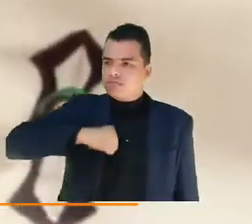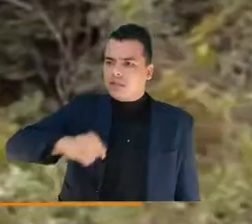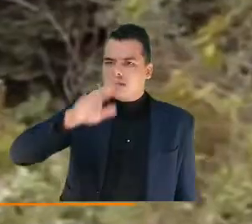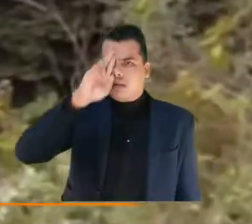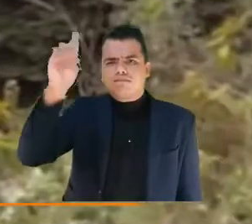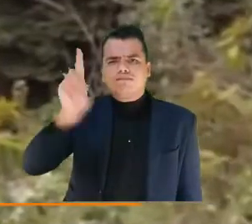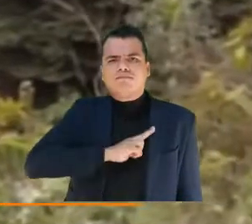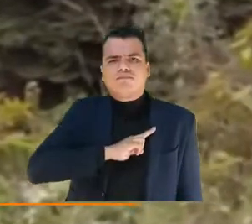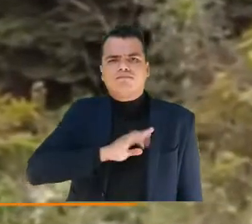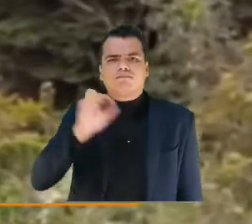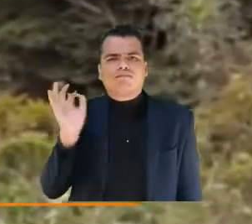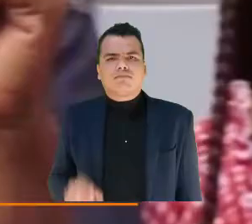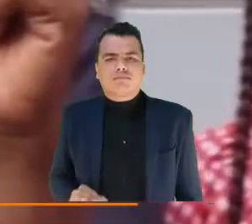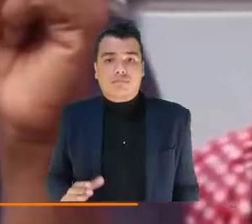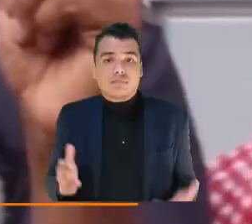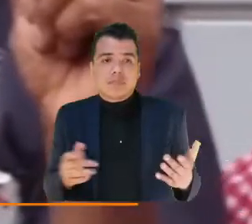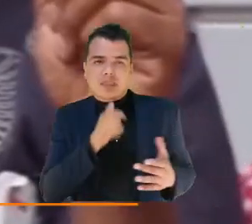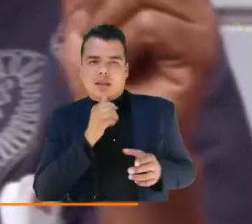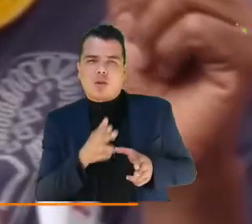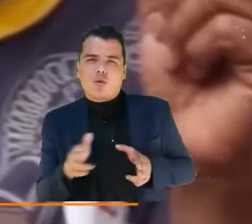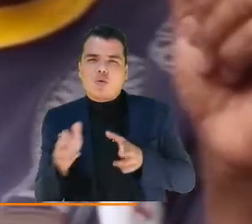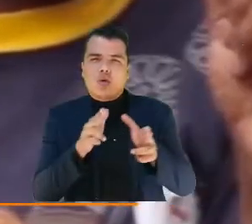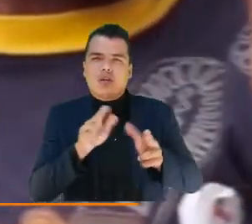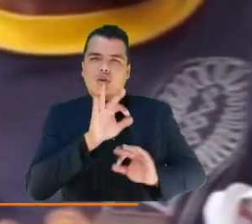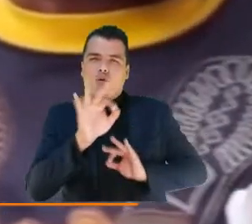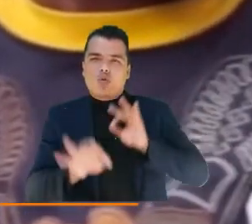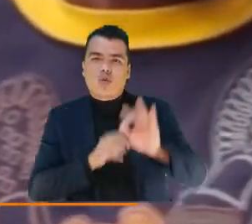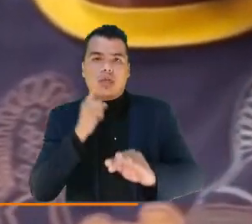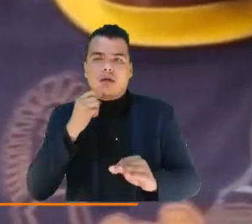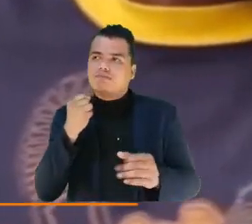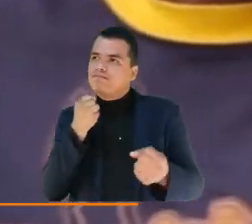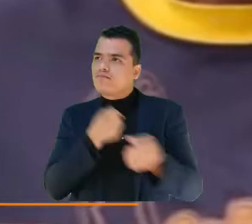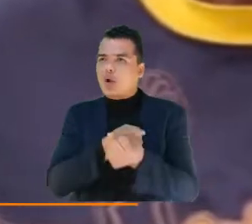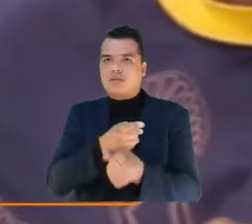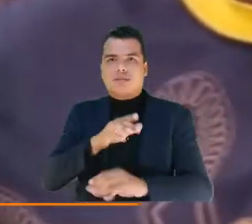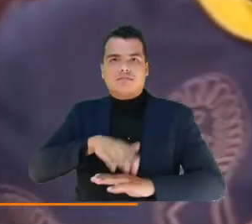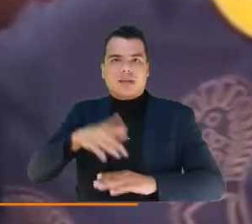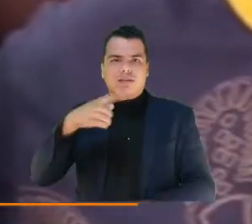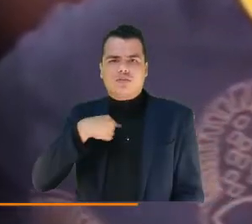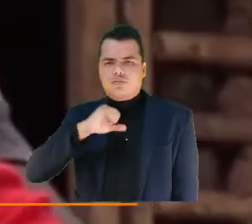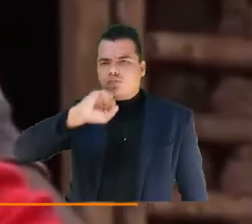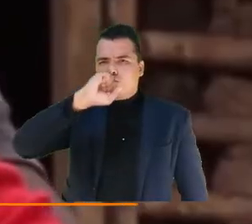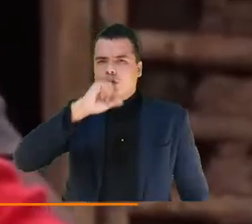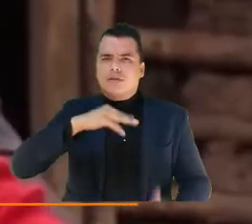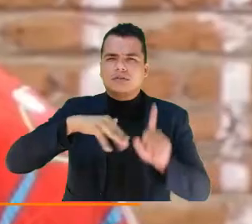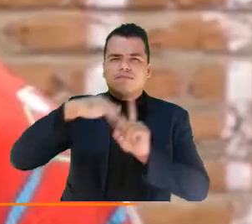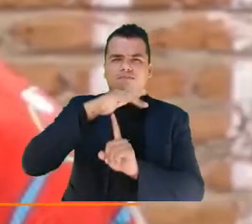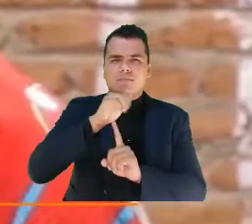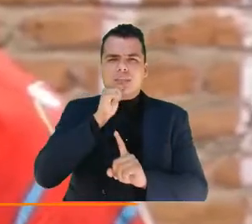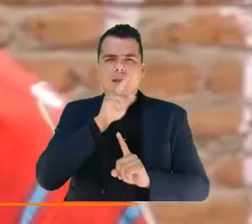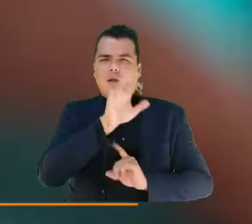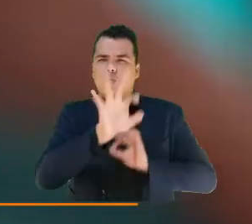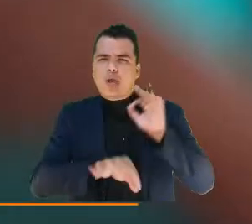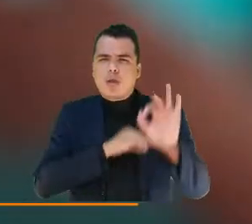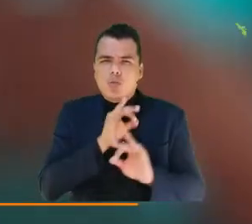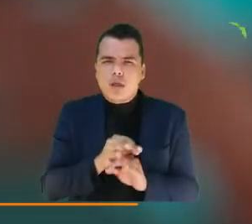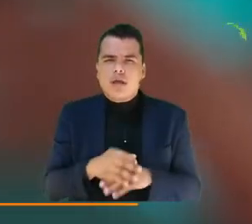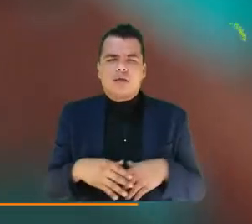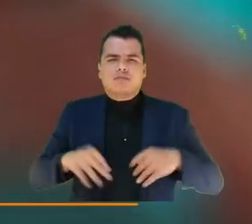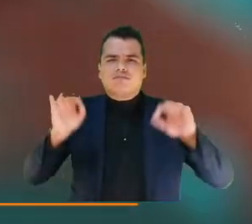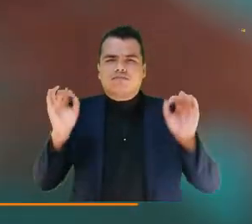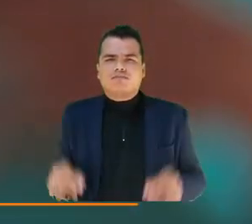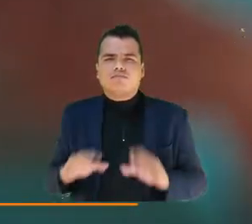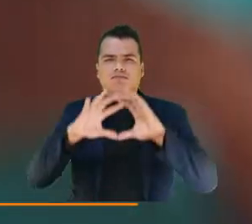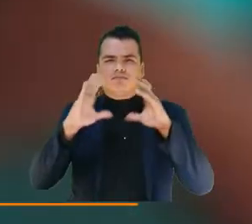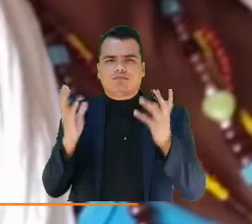es decir, defendiendo un río. Empezó mi lucha por el ambientalismo, mi lucha por cuidar el agua, mi lucha por